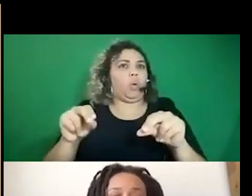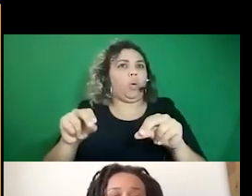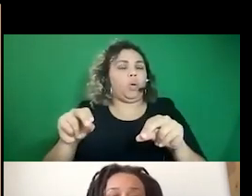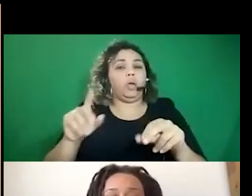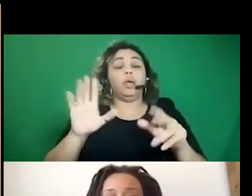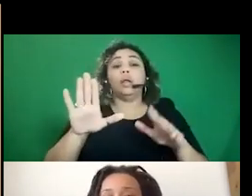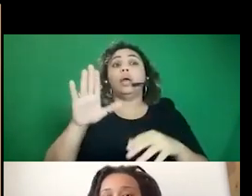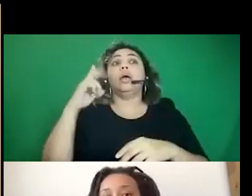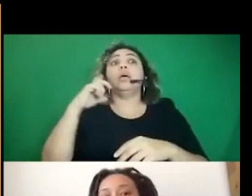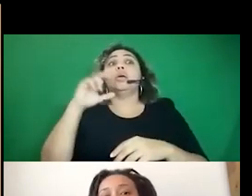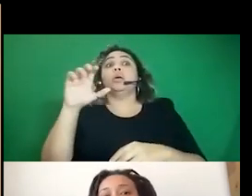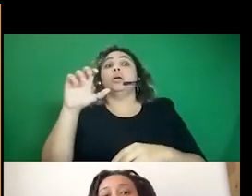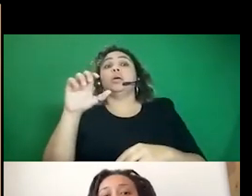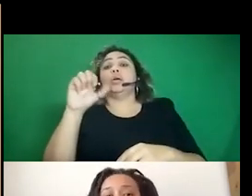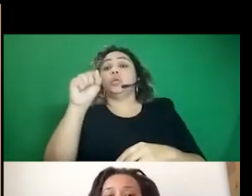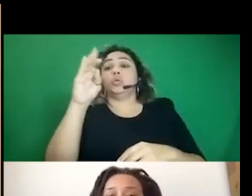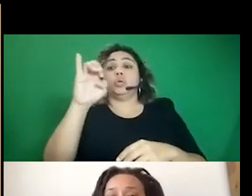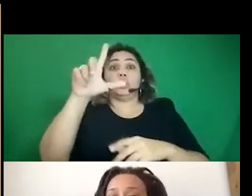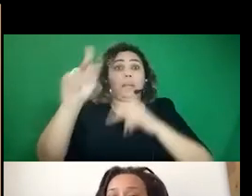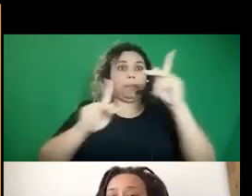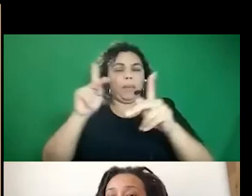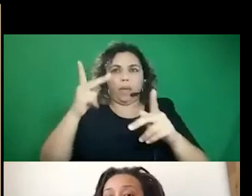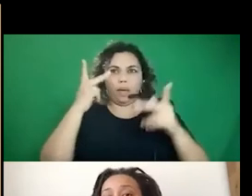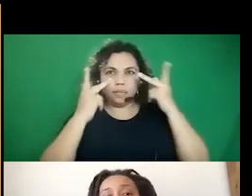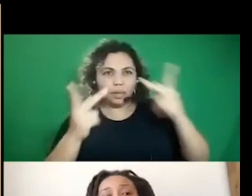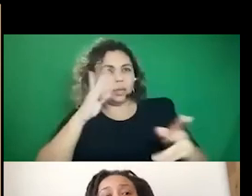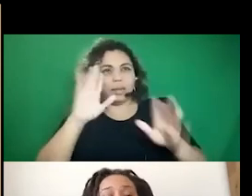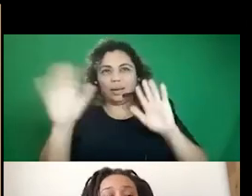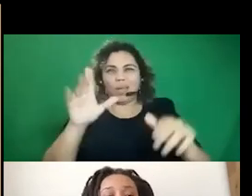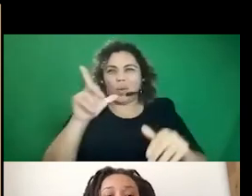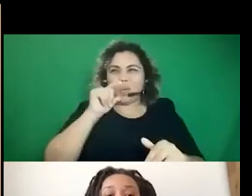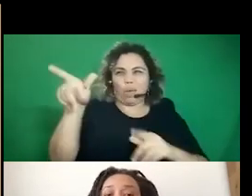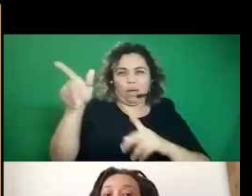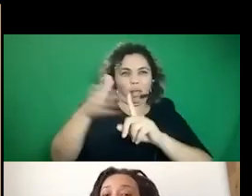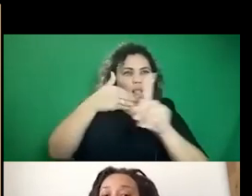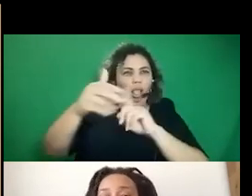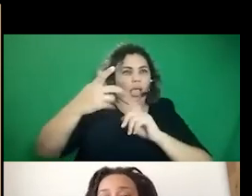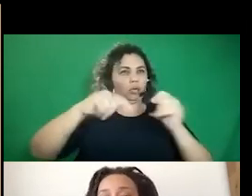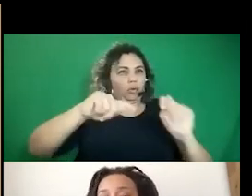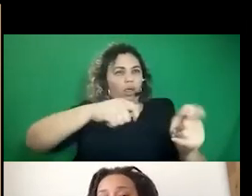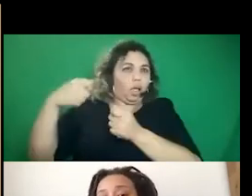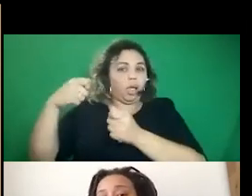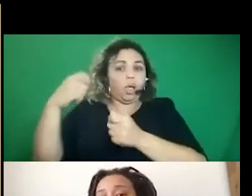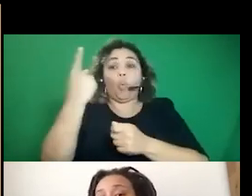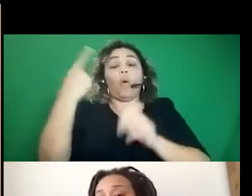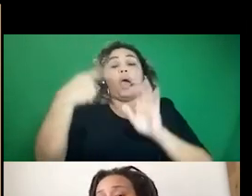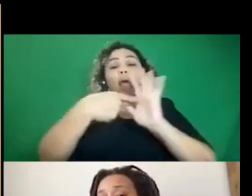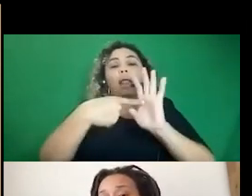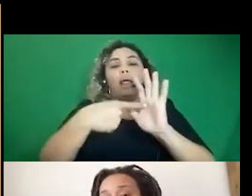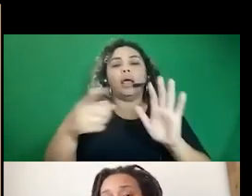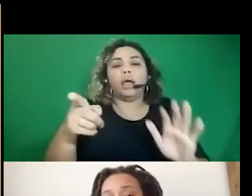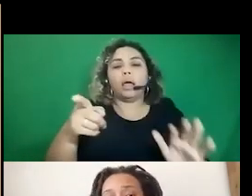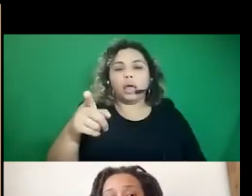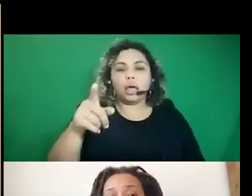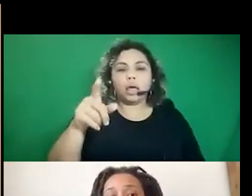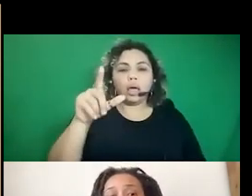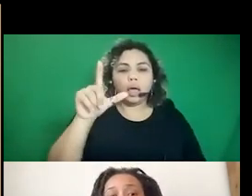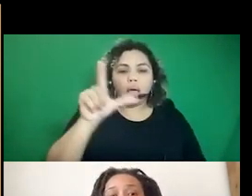y como digo en las redes sociales en la campaña de estar haciendo manipuladas